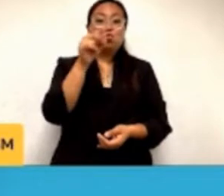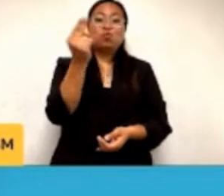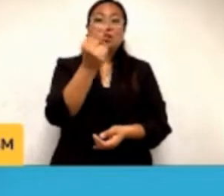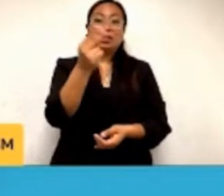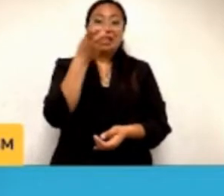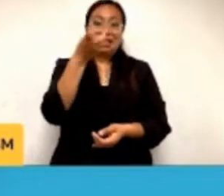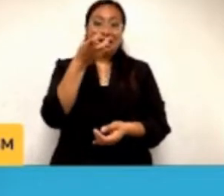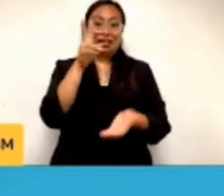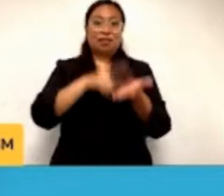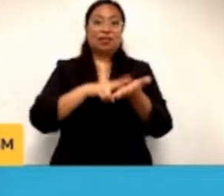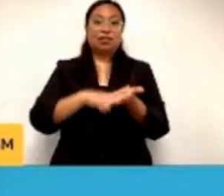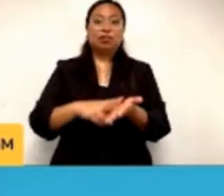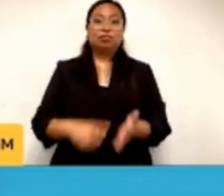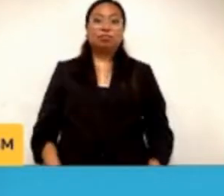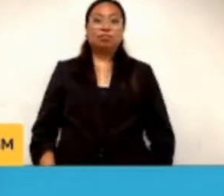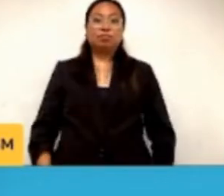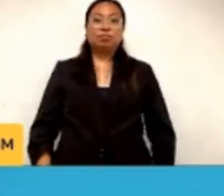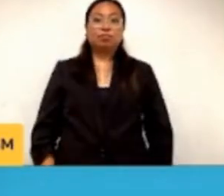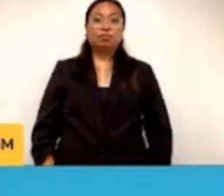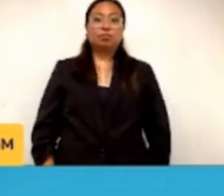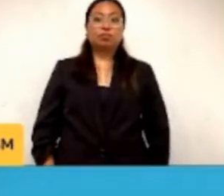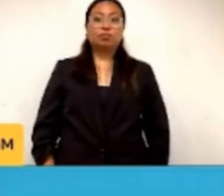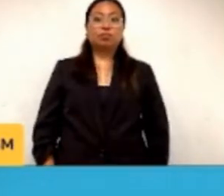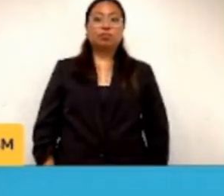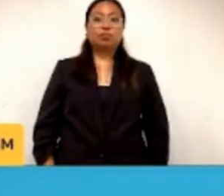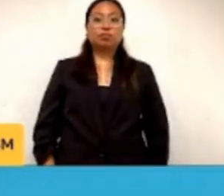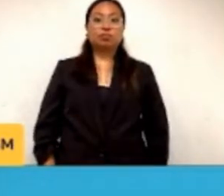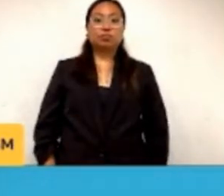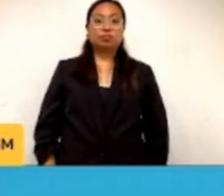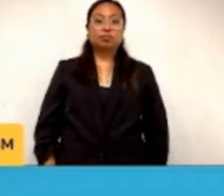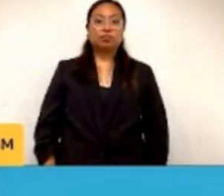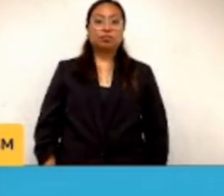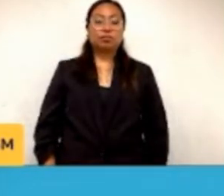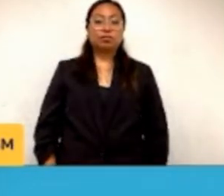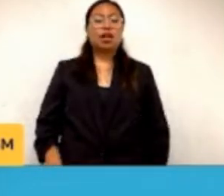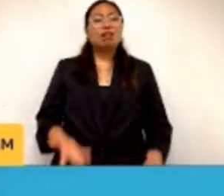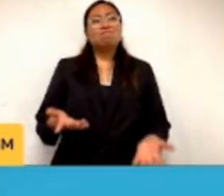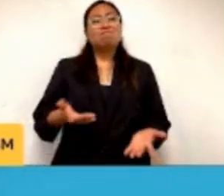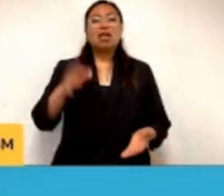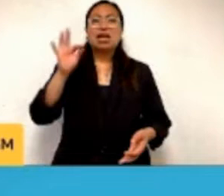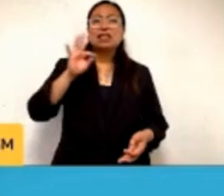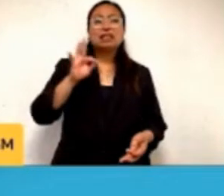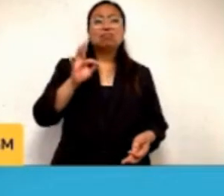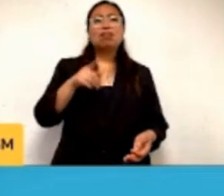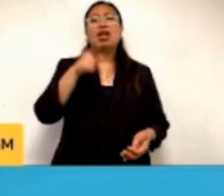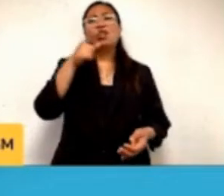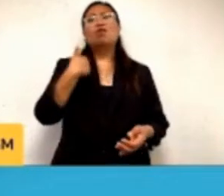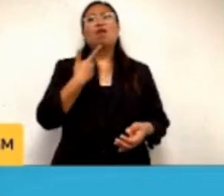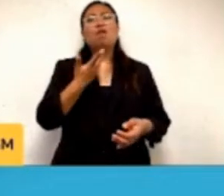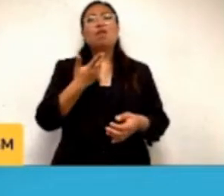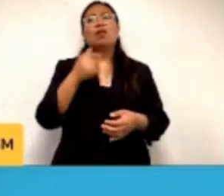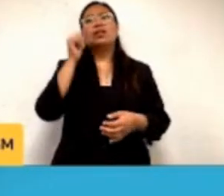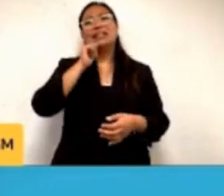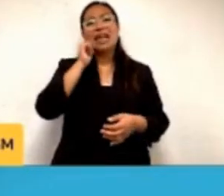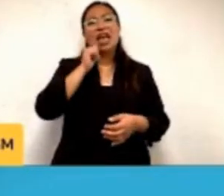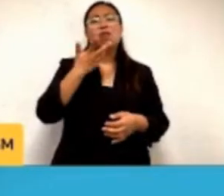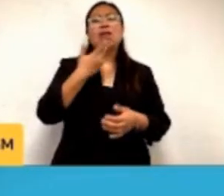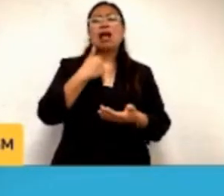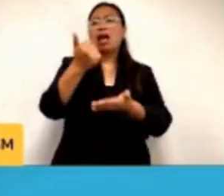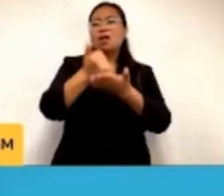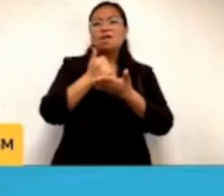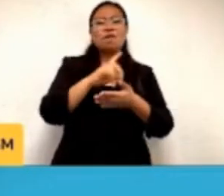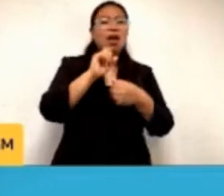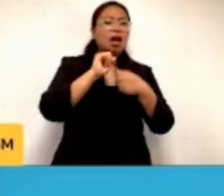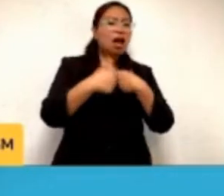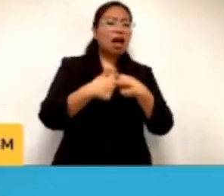valor. Y no se trata tampoco de ir por la vida generando saldo a favor por si alguna